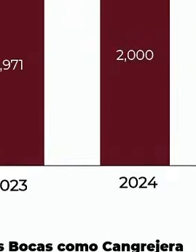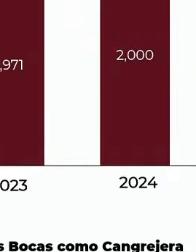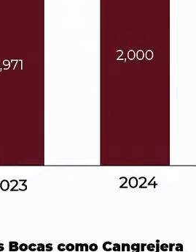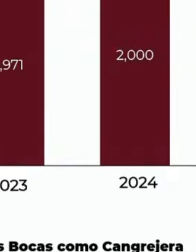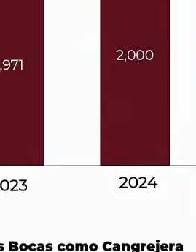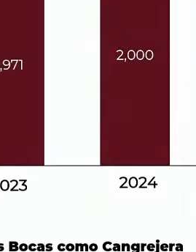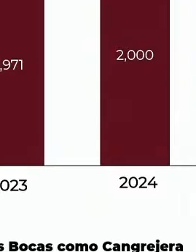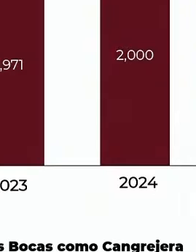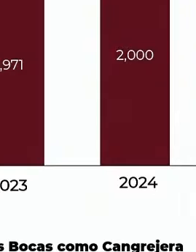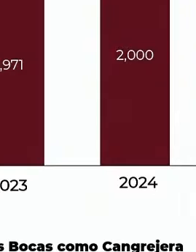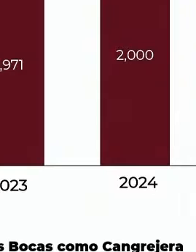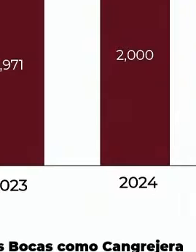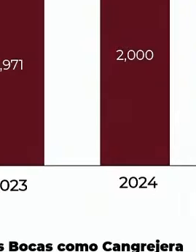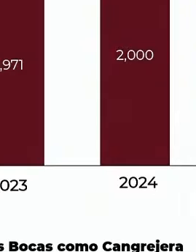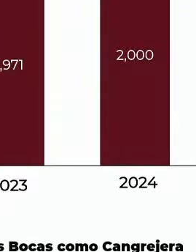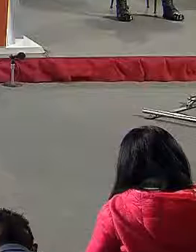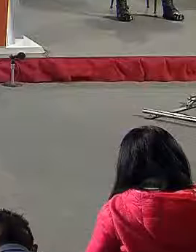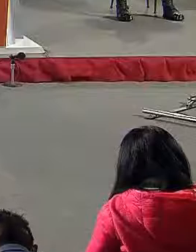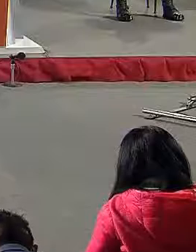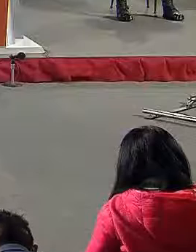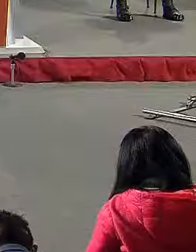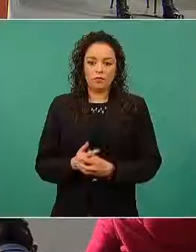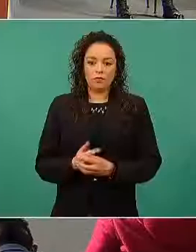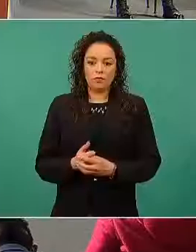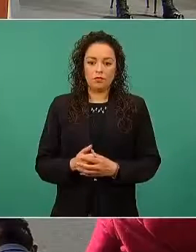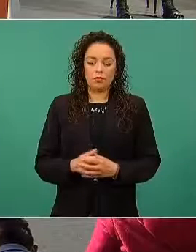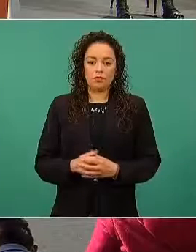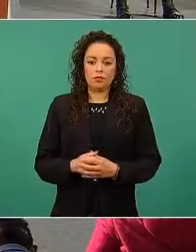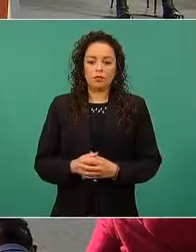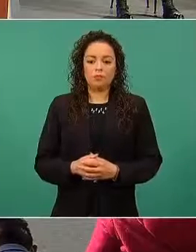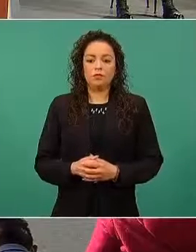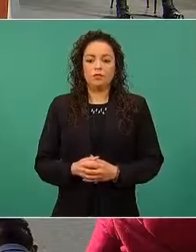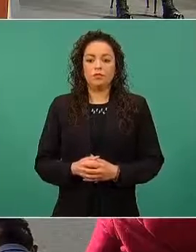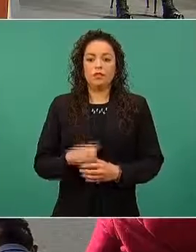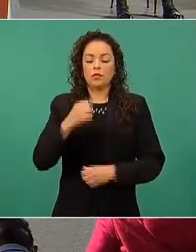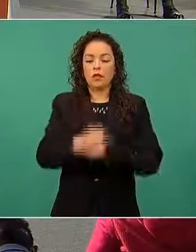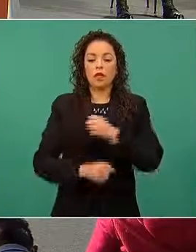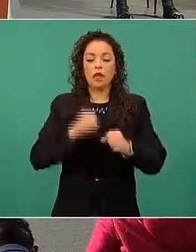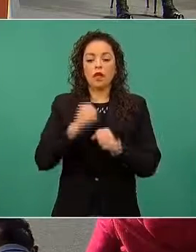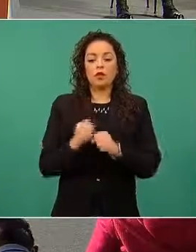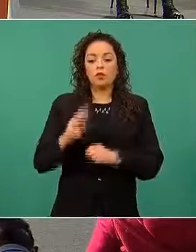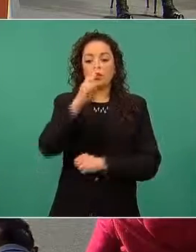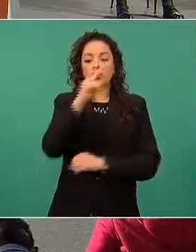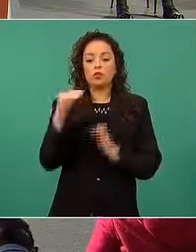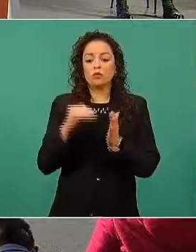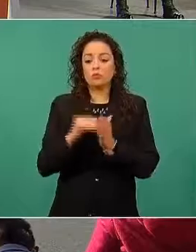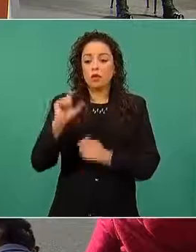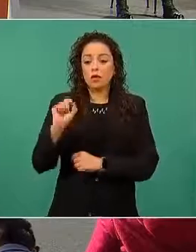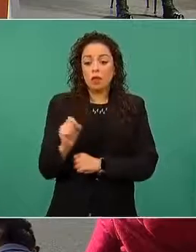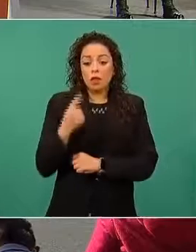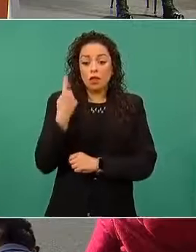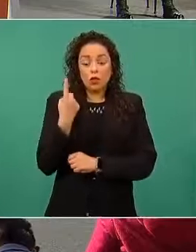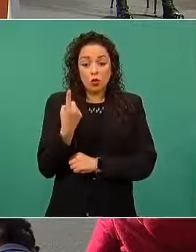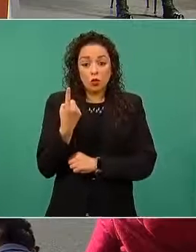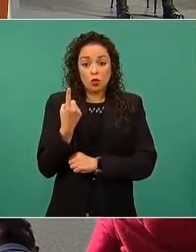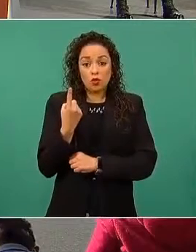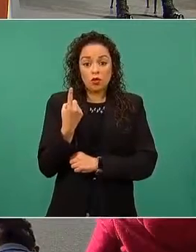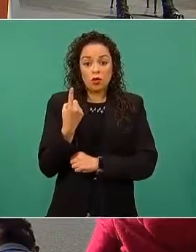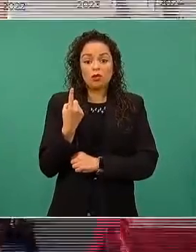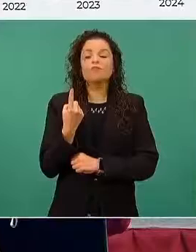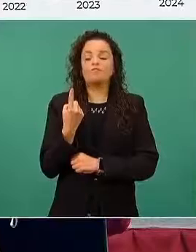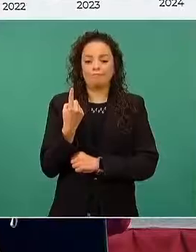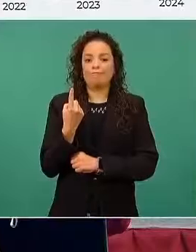exportaban 1.190.000. Para el año 2021 ya estamos